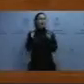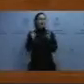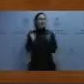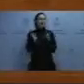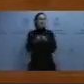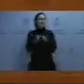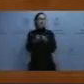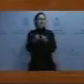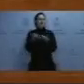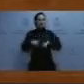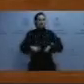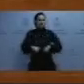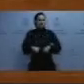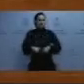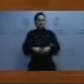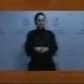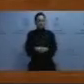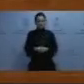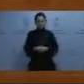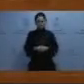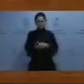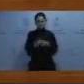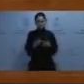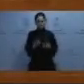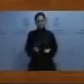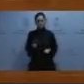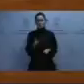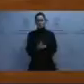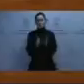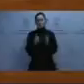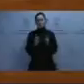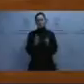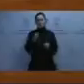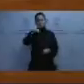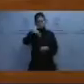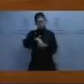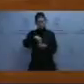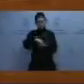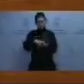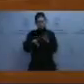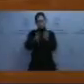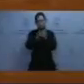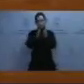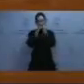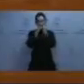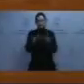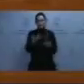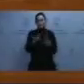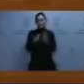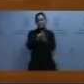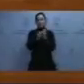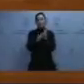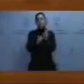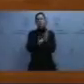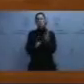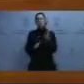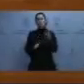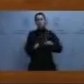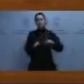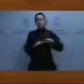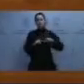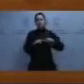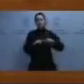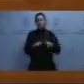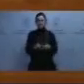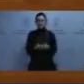Formalidades al margen, reiteramos una vez más nuestra conformidad absoluta con el contenido de esta ley, con estos 3 artículos. La